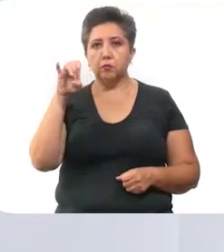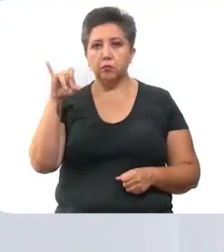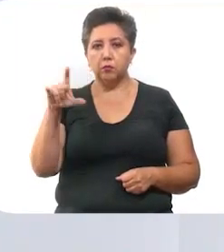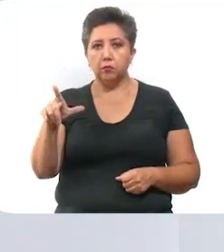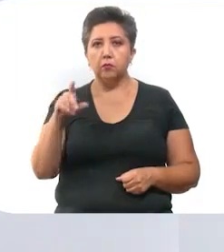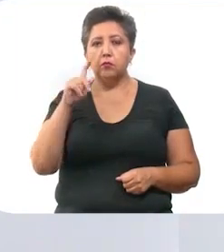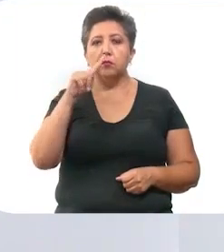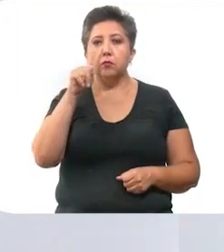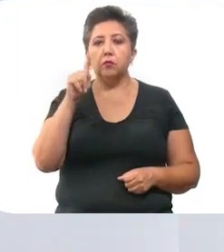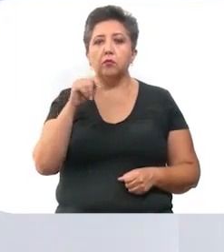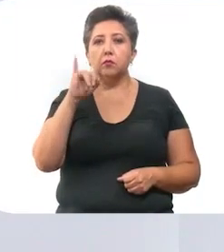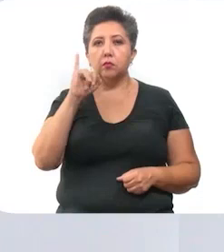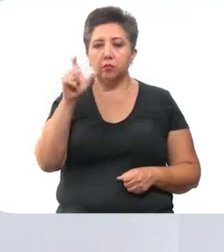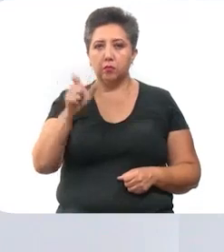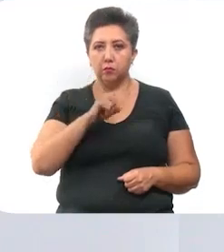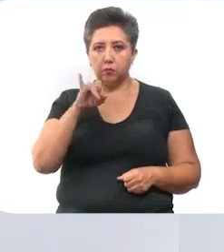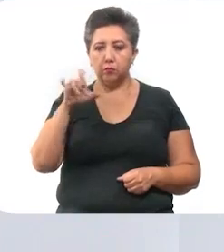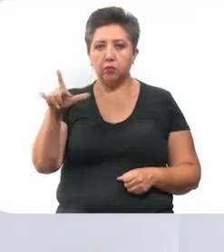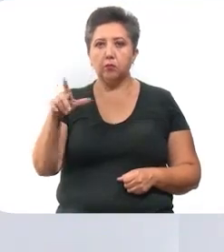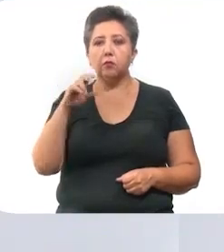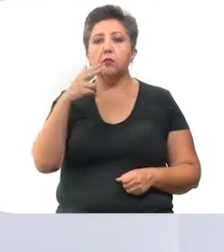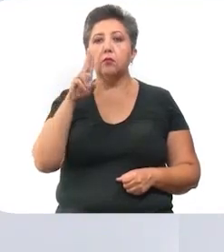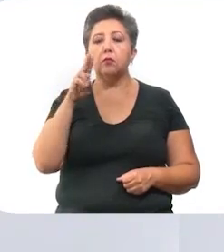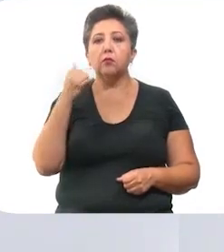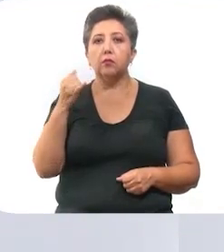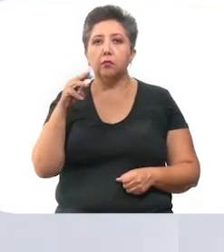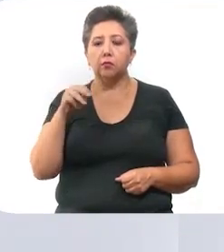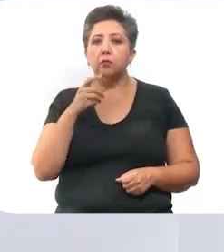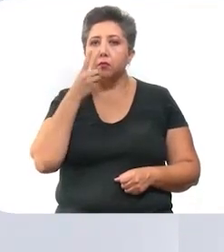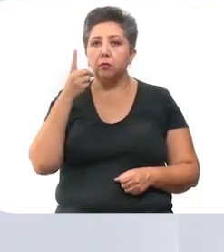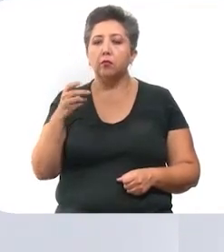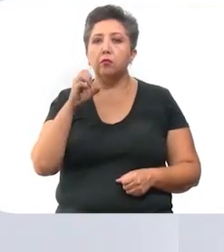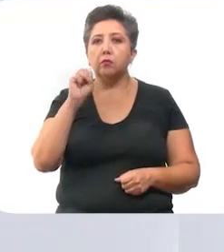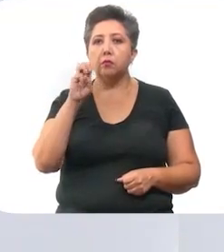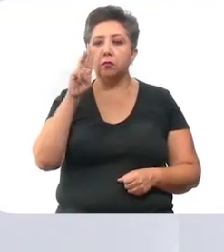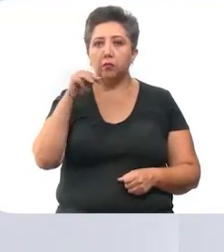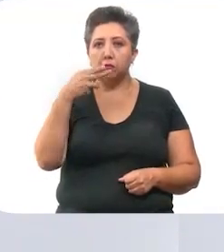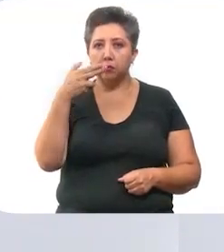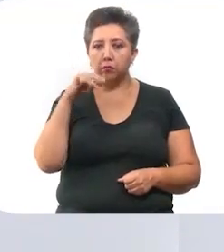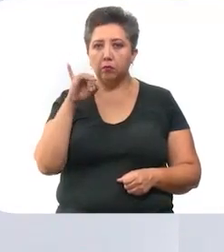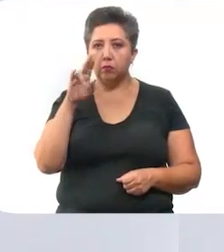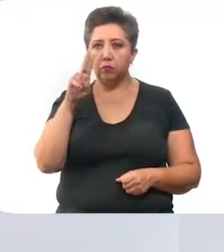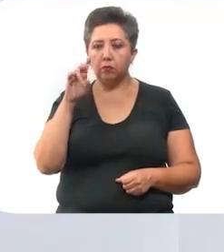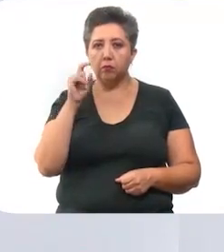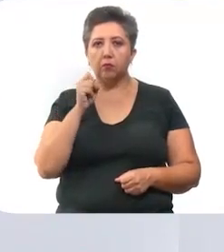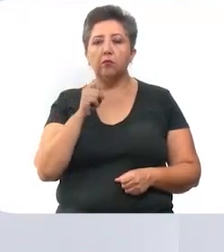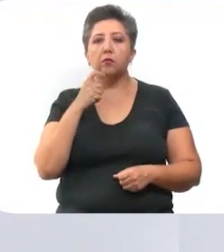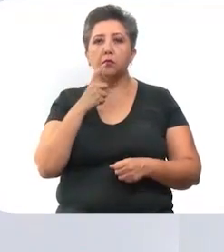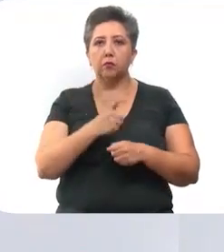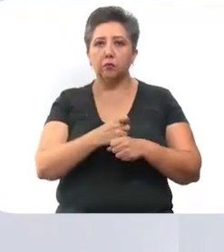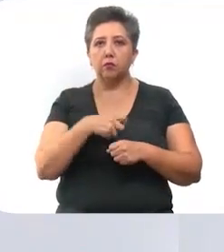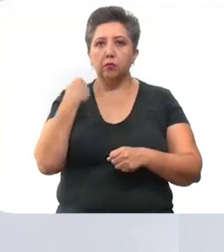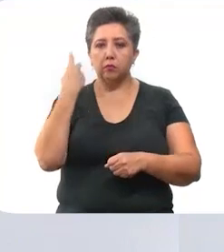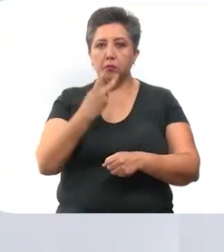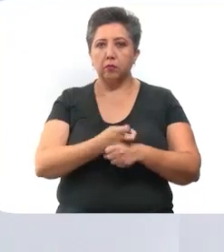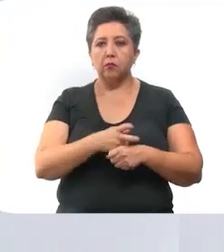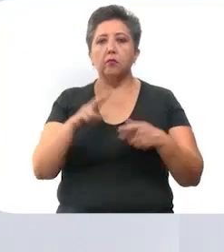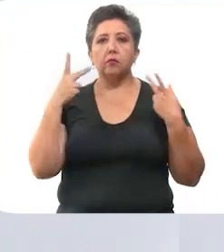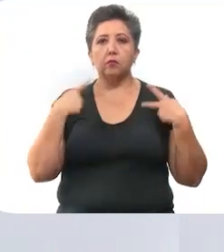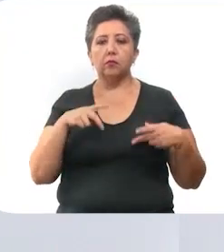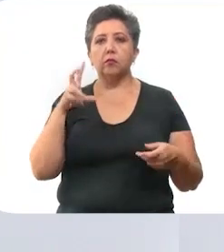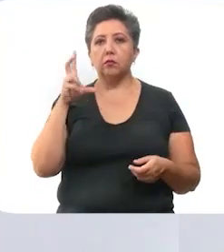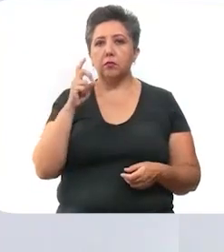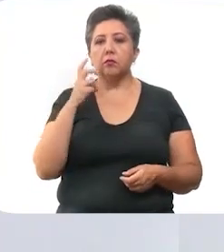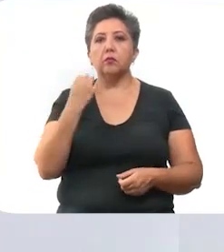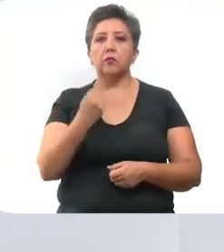Chocholá, Tatsiú, Ixil y Guayma. En tanto, en Samajil y Ucú se aplicarán las primeras dosis y segundas dosis a personas